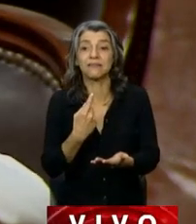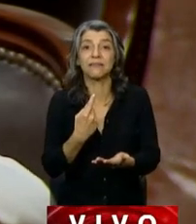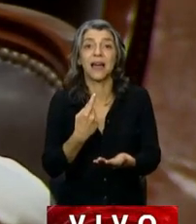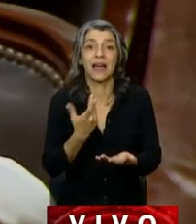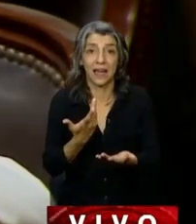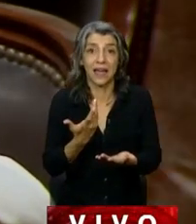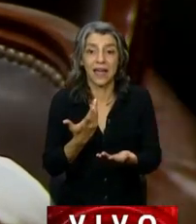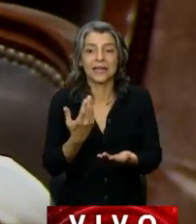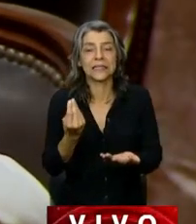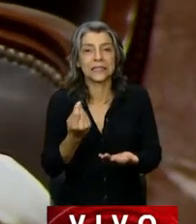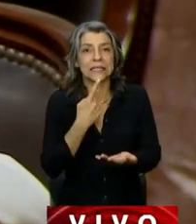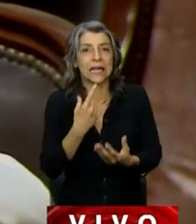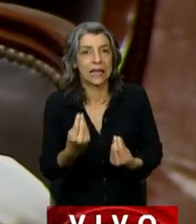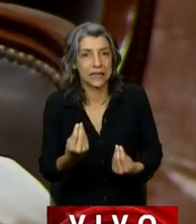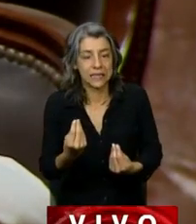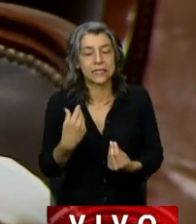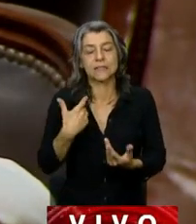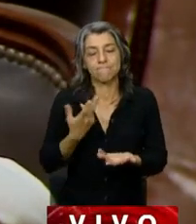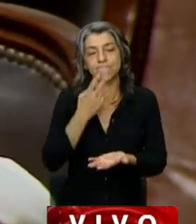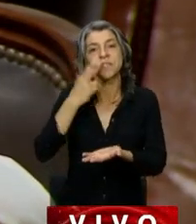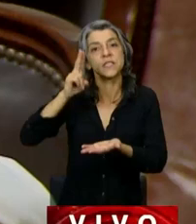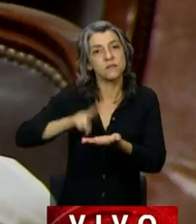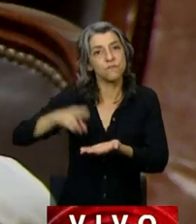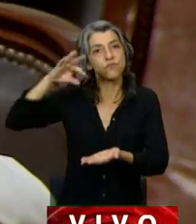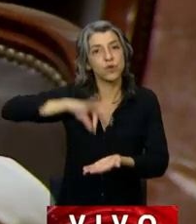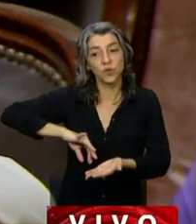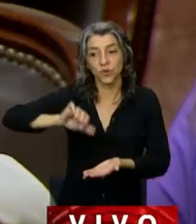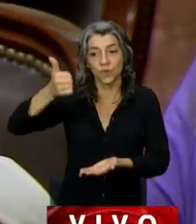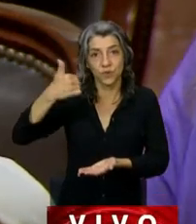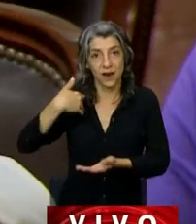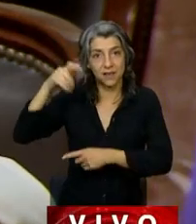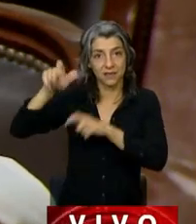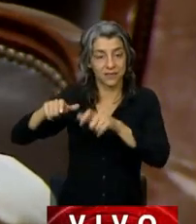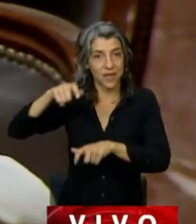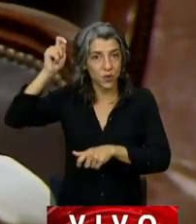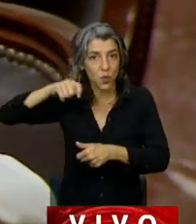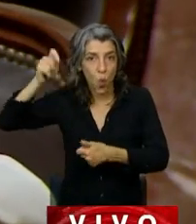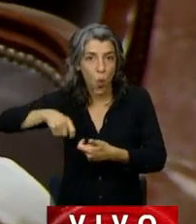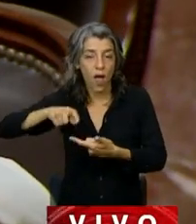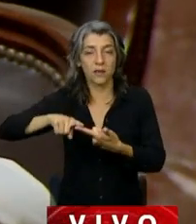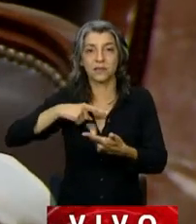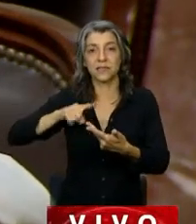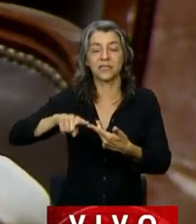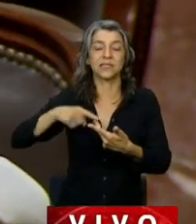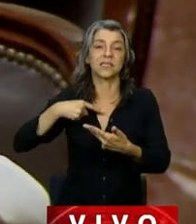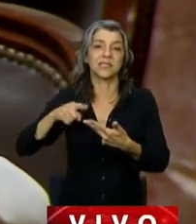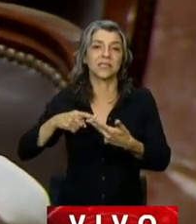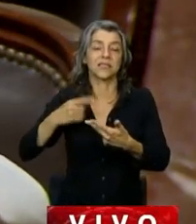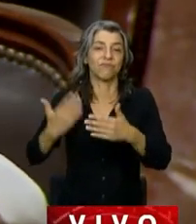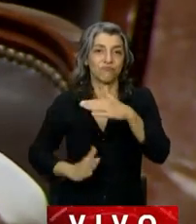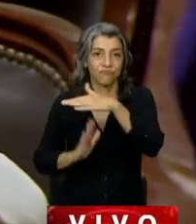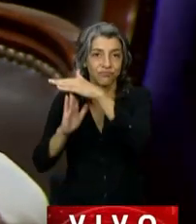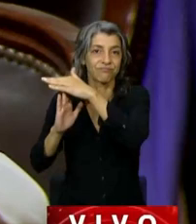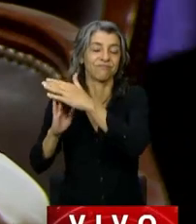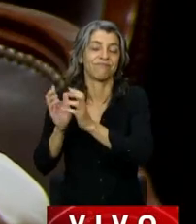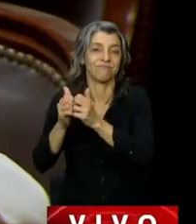tema del impuesto a las ganancias, a los jueces, a los magistrados, a los fiscales.